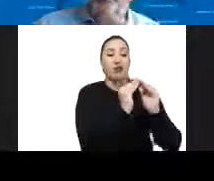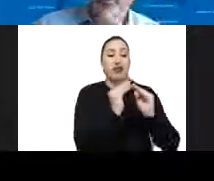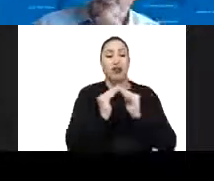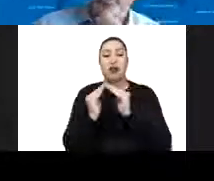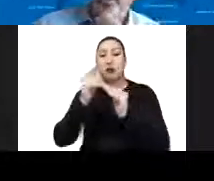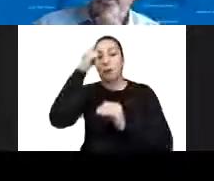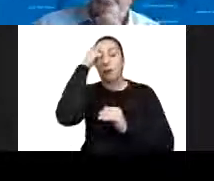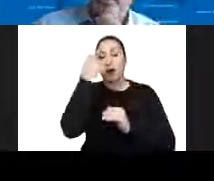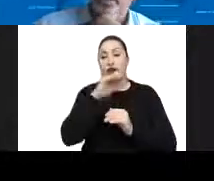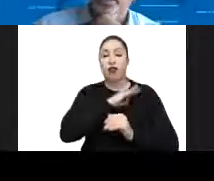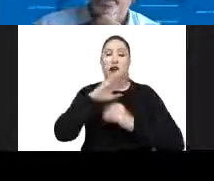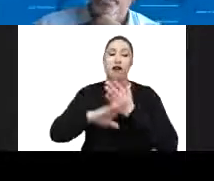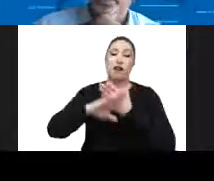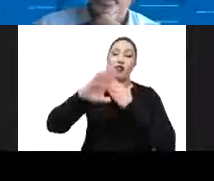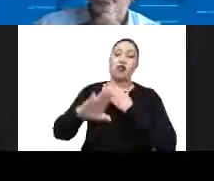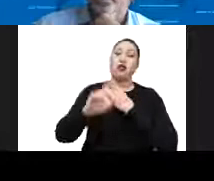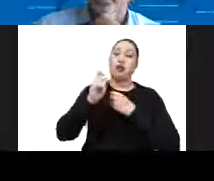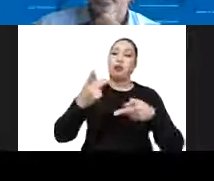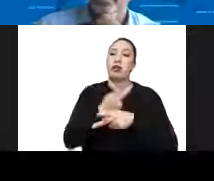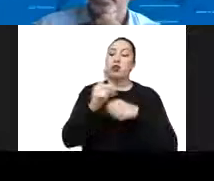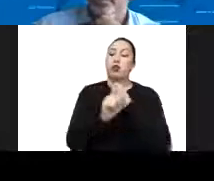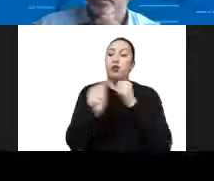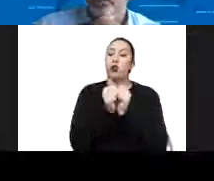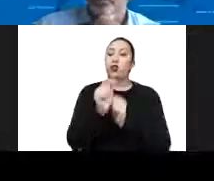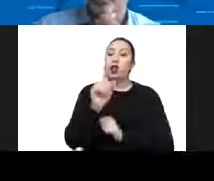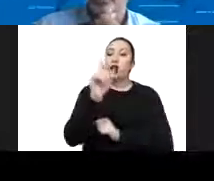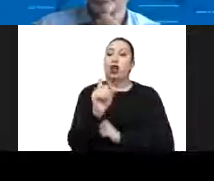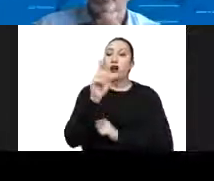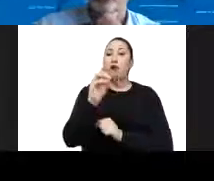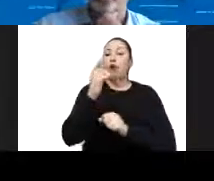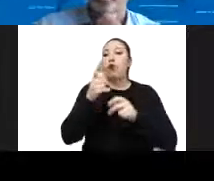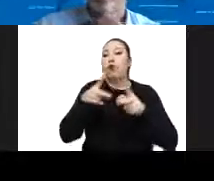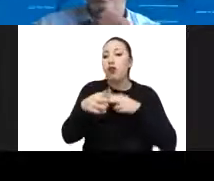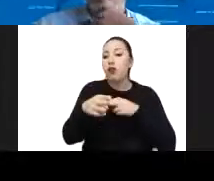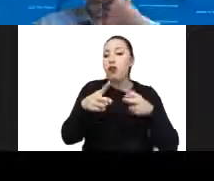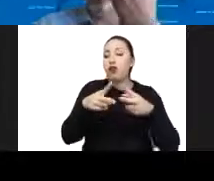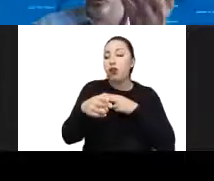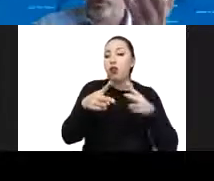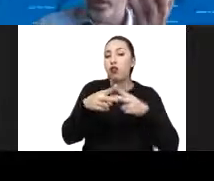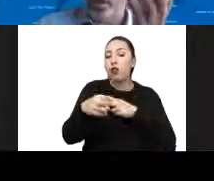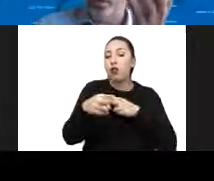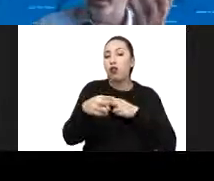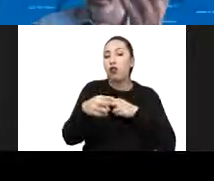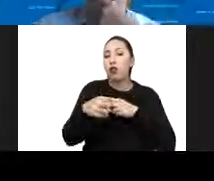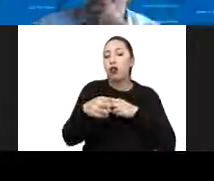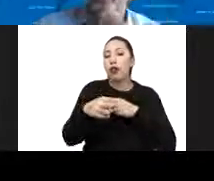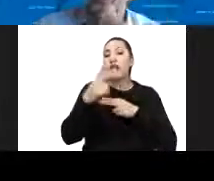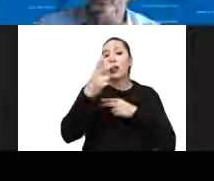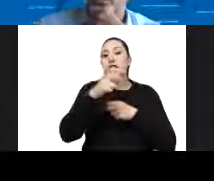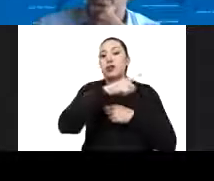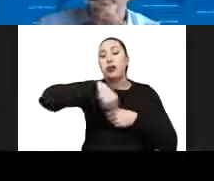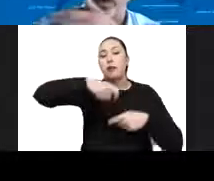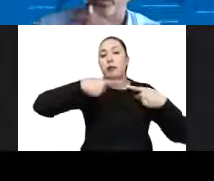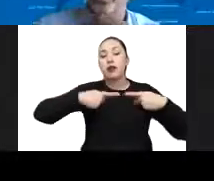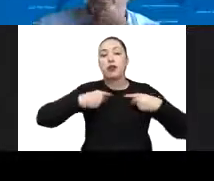contrarrestar los problemas de calidad de agua o de intermitencia en el servicio, como puede ser soluciones de autoabastecimiento,